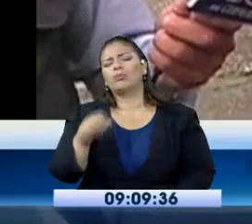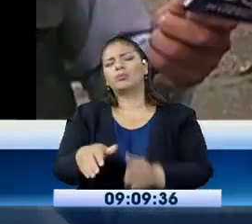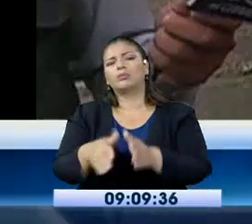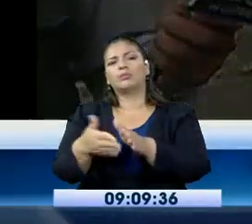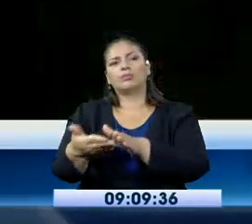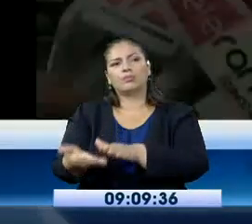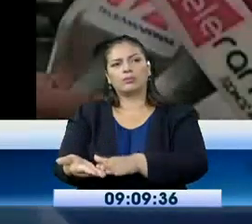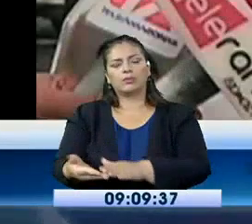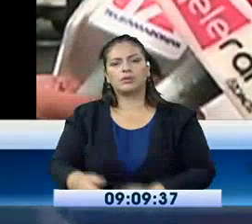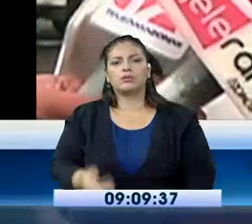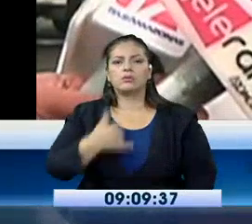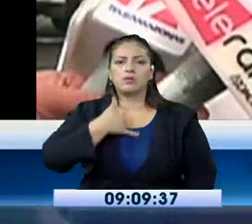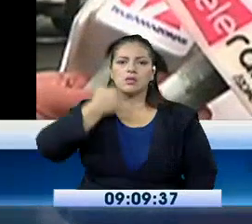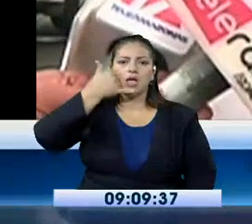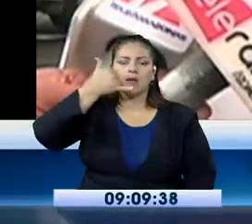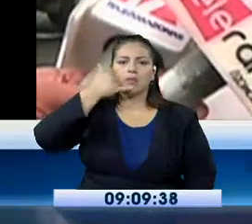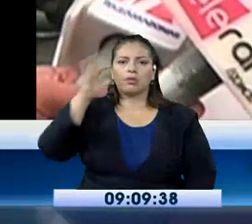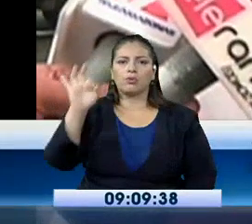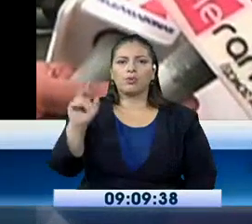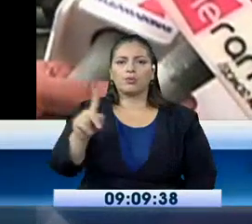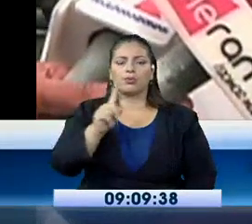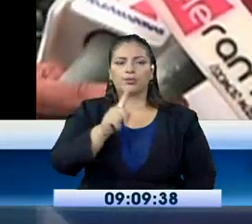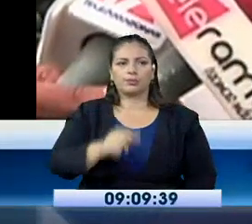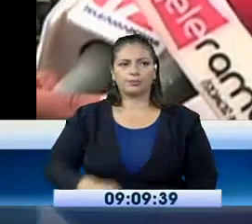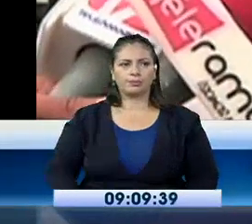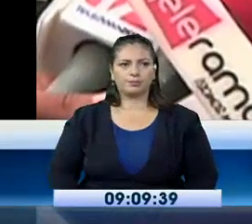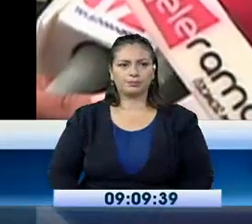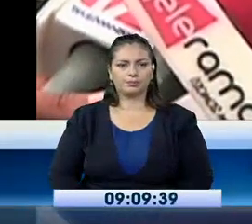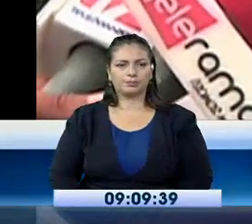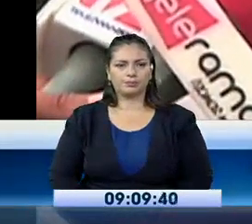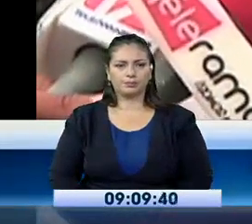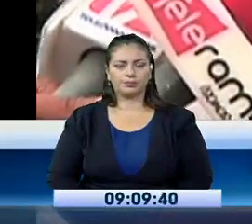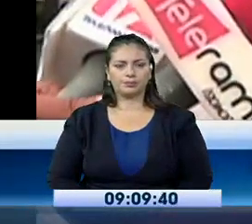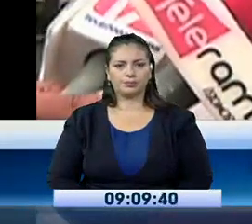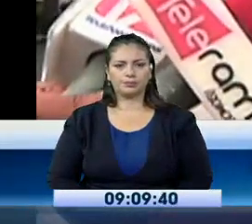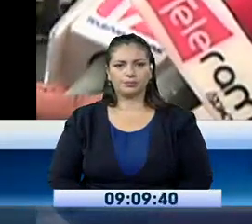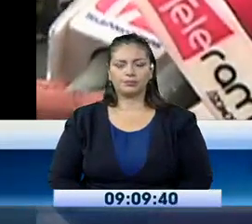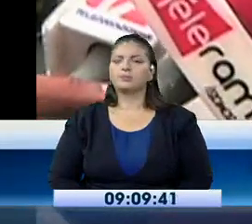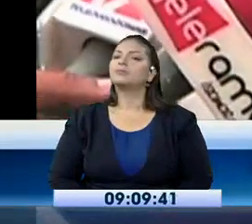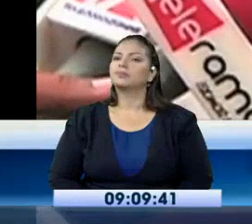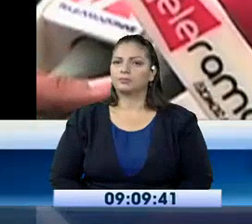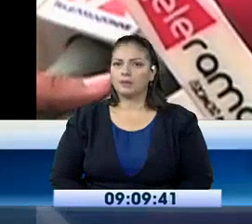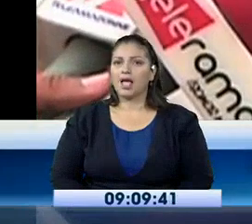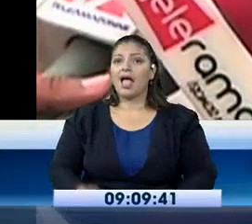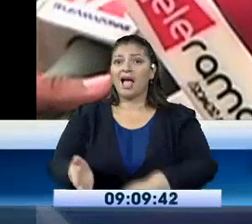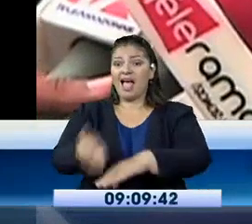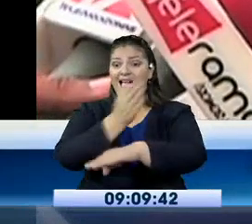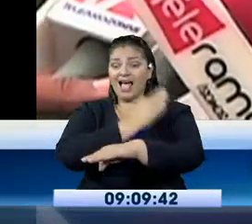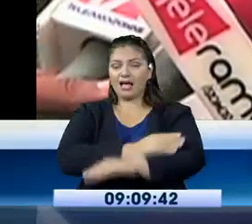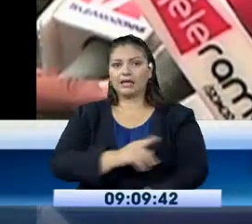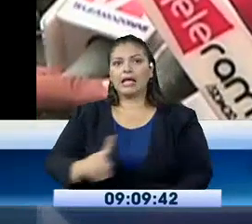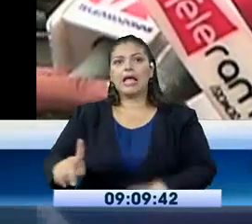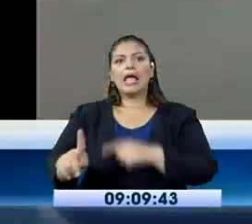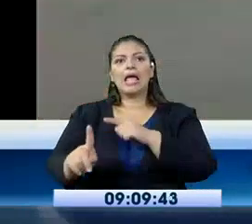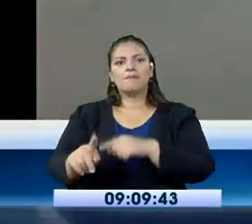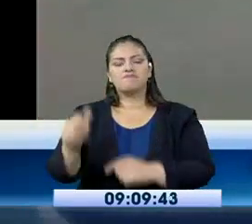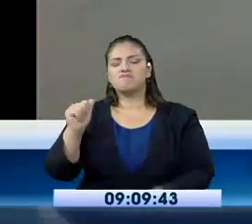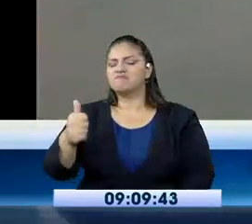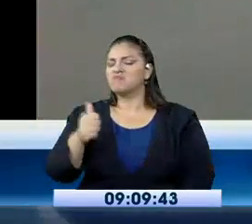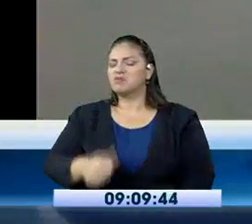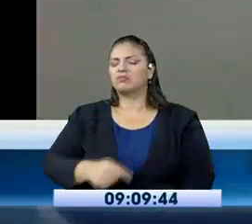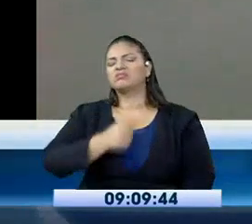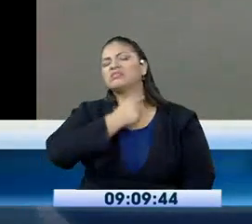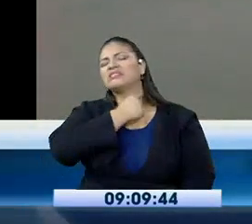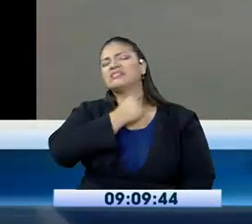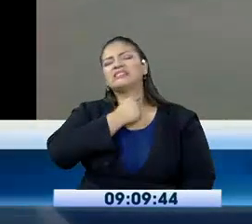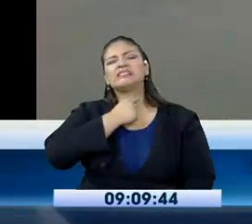al 911. Antes de eso, el man tuvo un corte en lo que era la parte de la garganta.